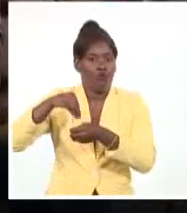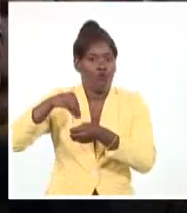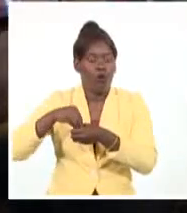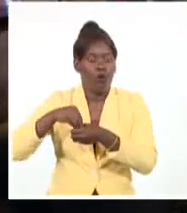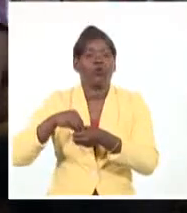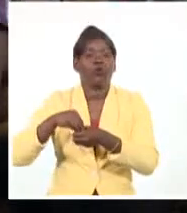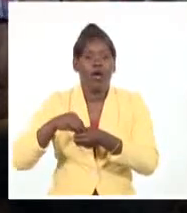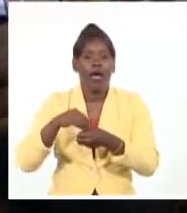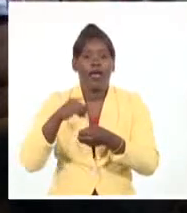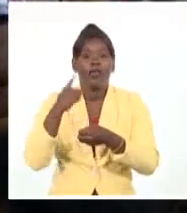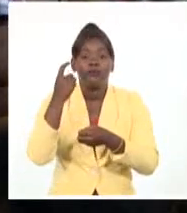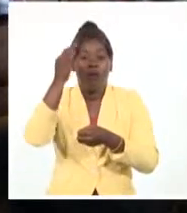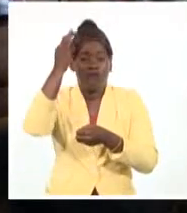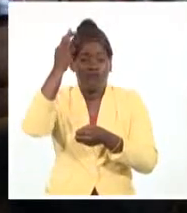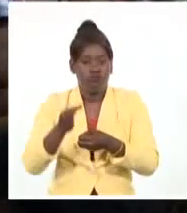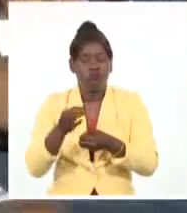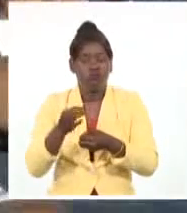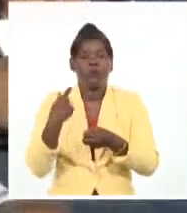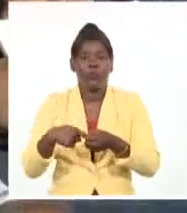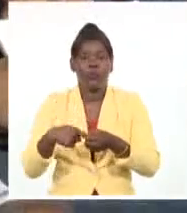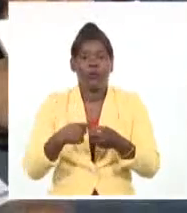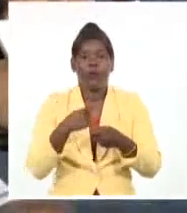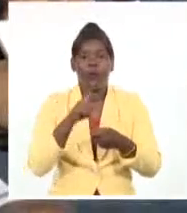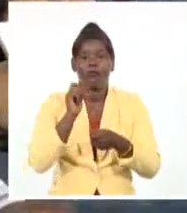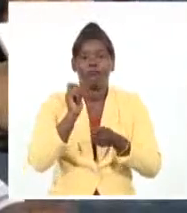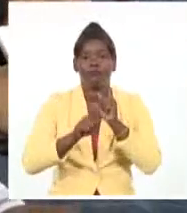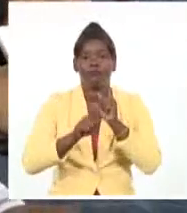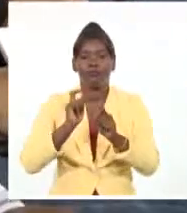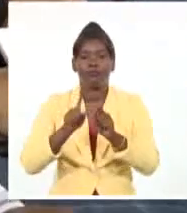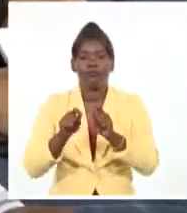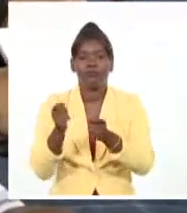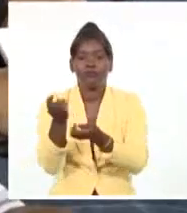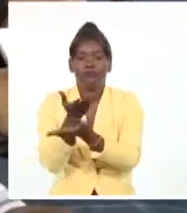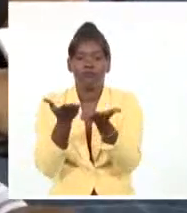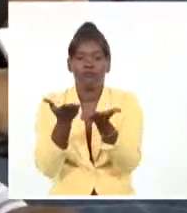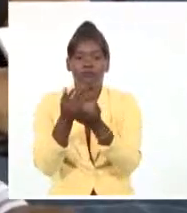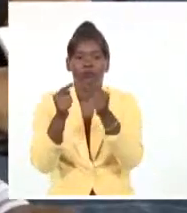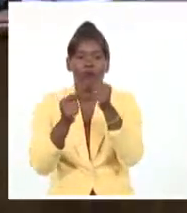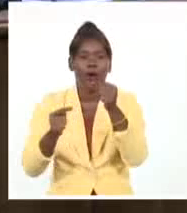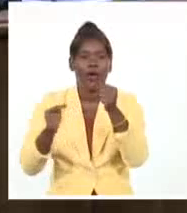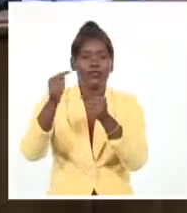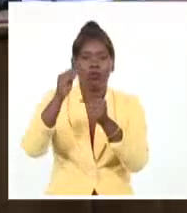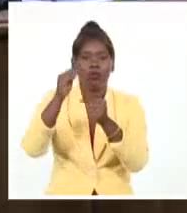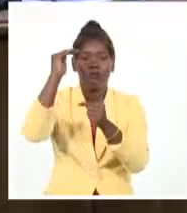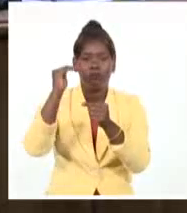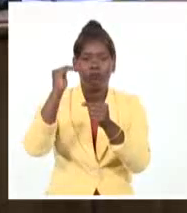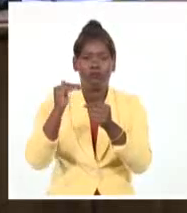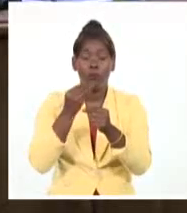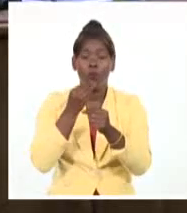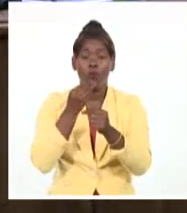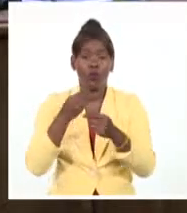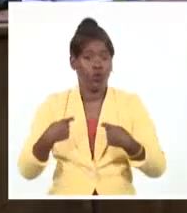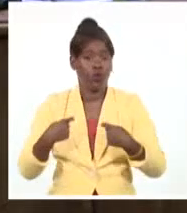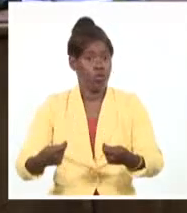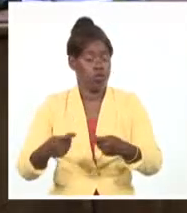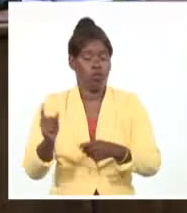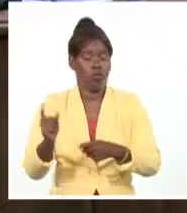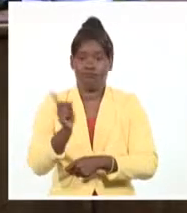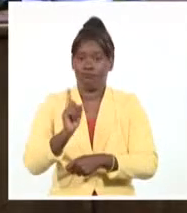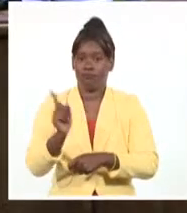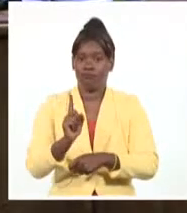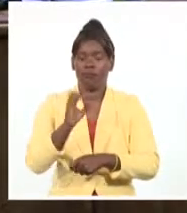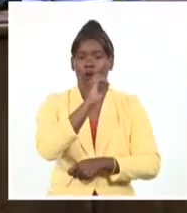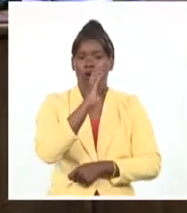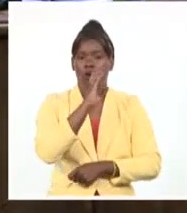tributos y un mejor desempeño del sistema empresarial resultan esenciales. El presidente del gobierno aquí, Rafael Ernesto Licea, expuso